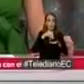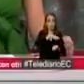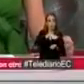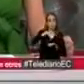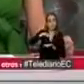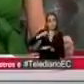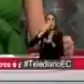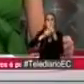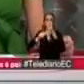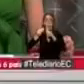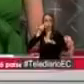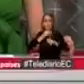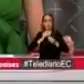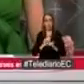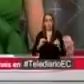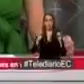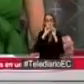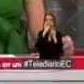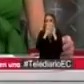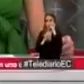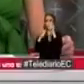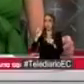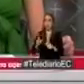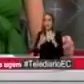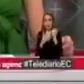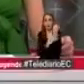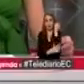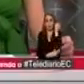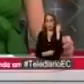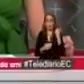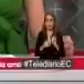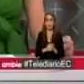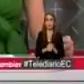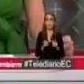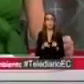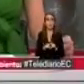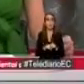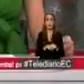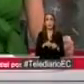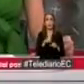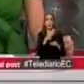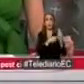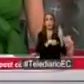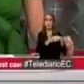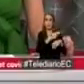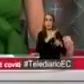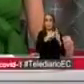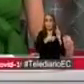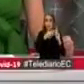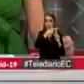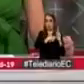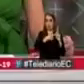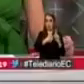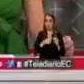raciones alimenticias para los más necesitados. También se realizó el primer mercadito popular que busca evitar la especulación de